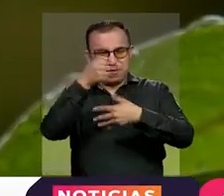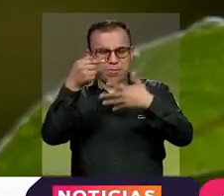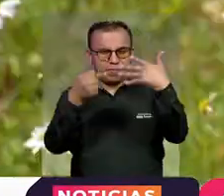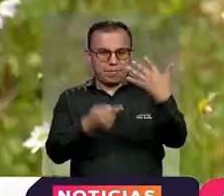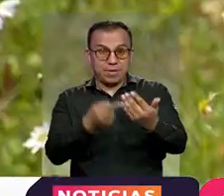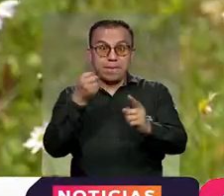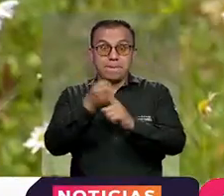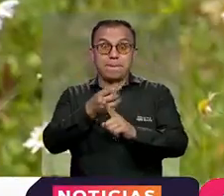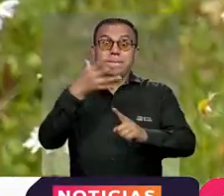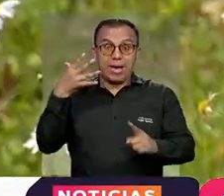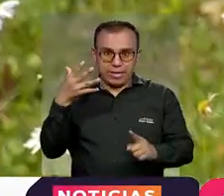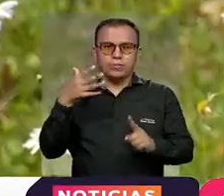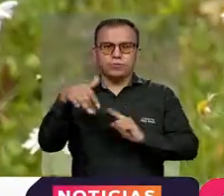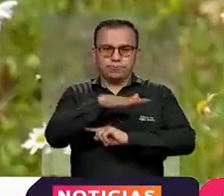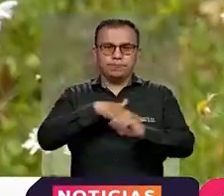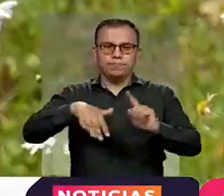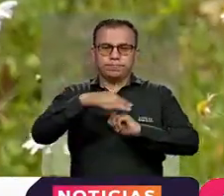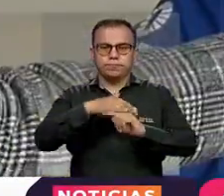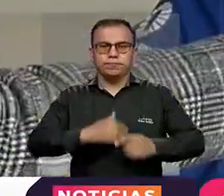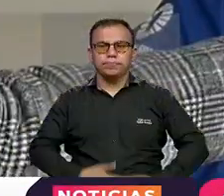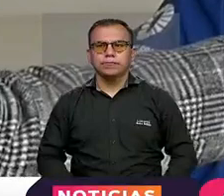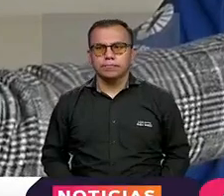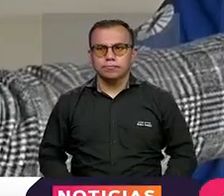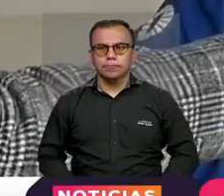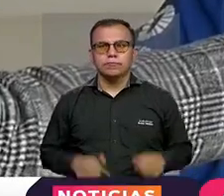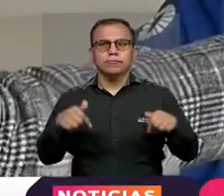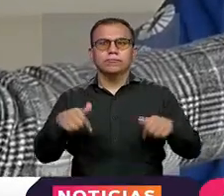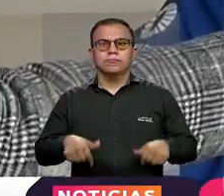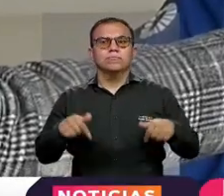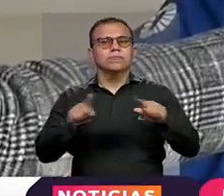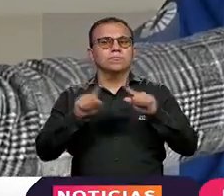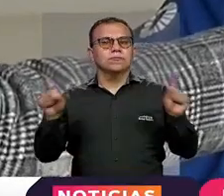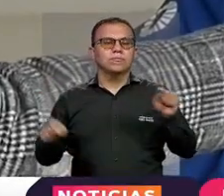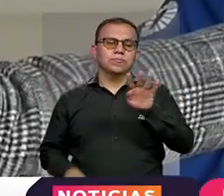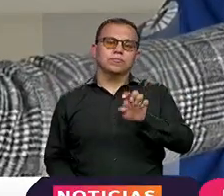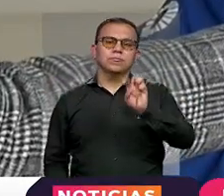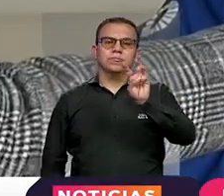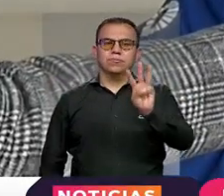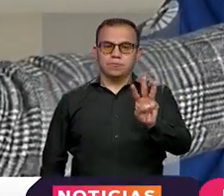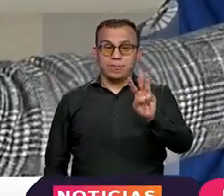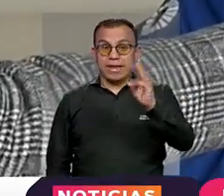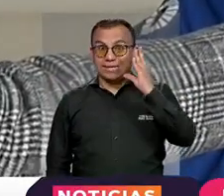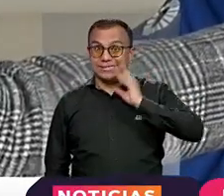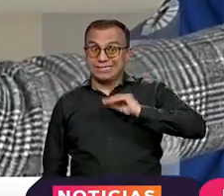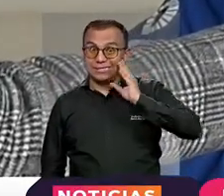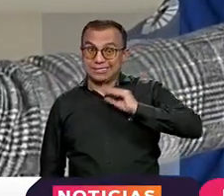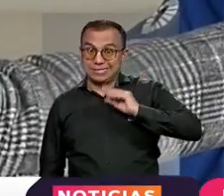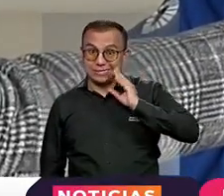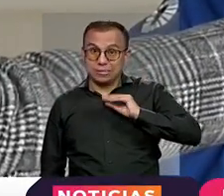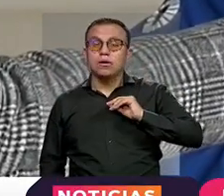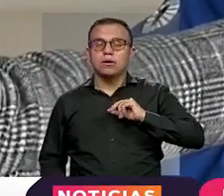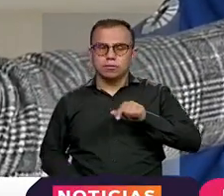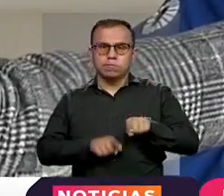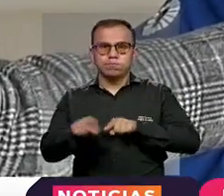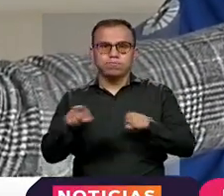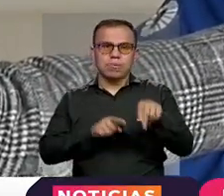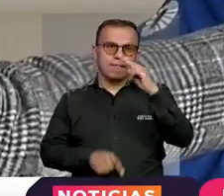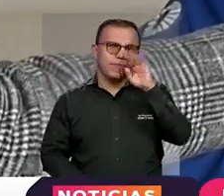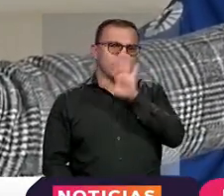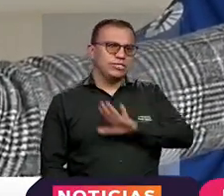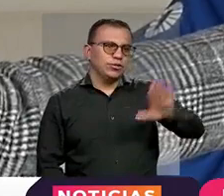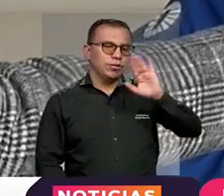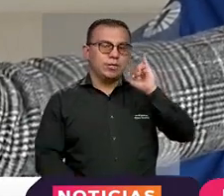de impacto ambiental. Aquí buscamos contar con 93 experiencias de orden nacional